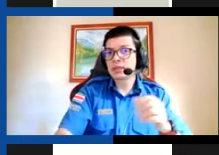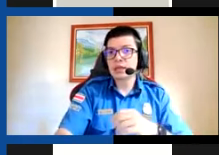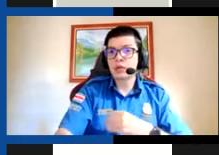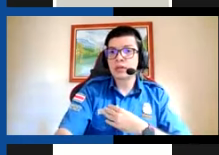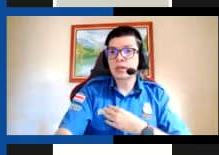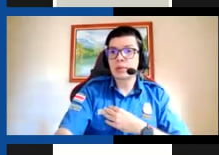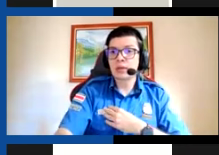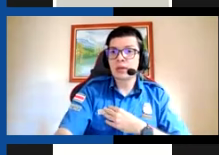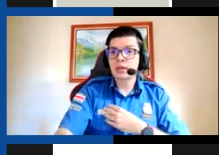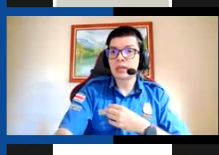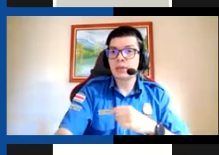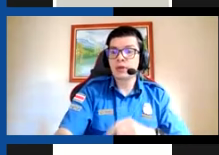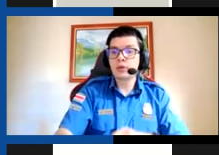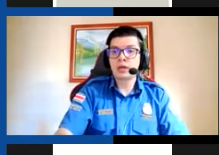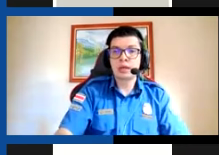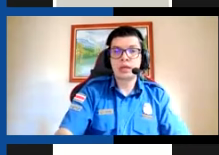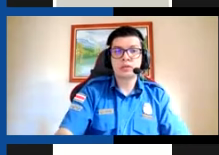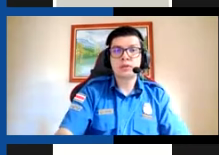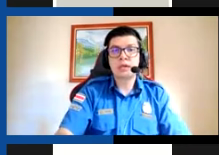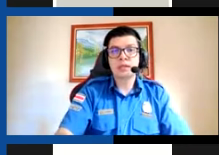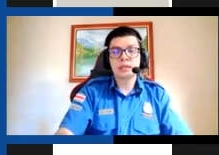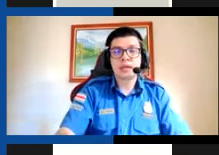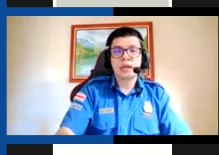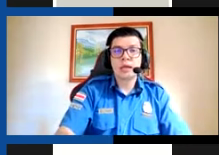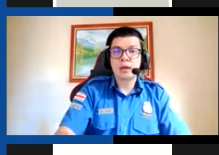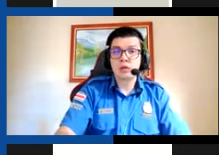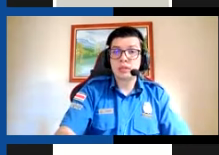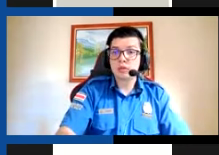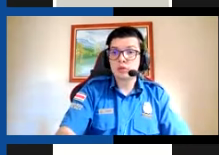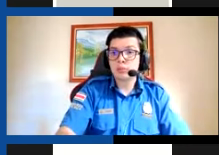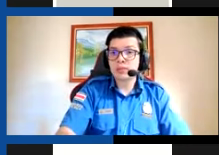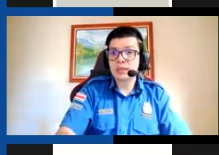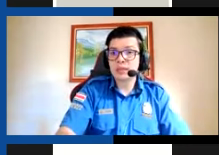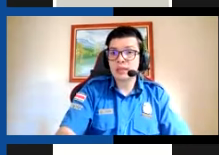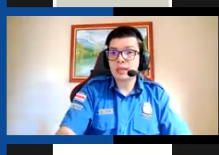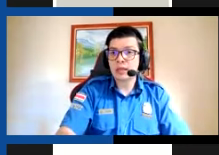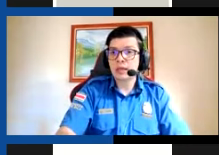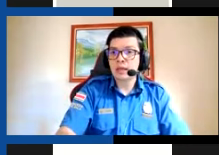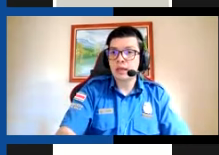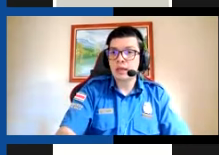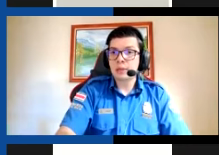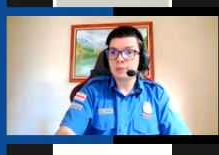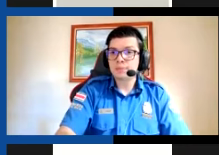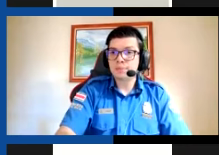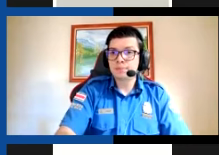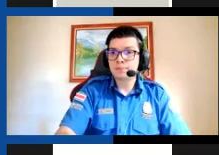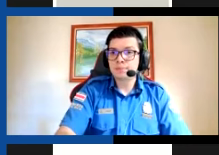a tener que coordinar directamente con ingenieros civiles. Los diseños son bastante